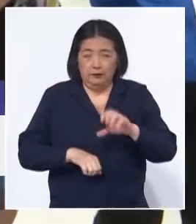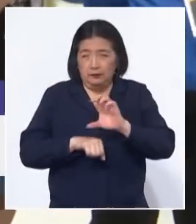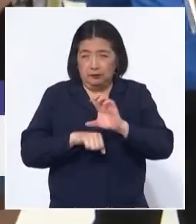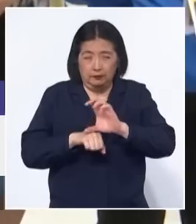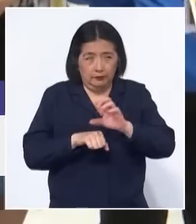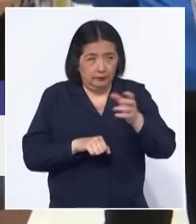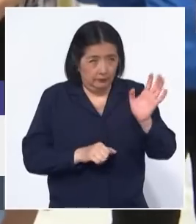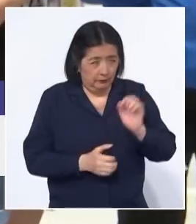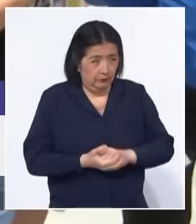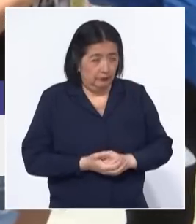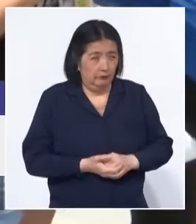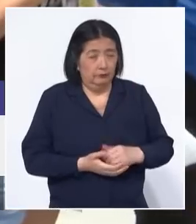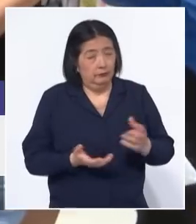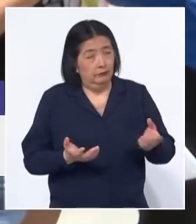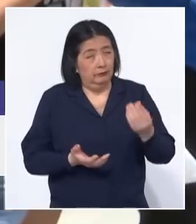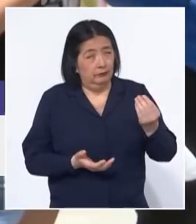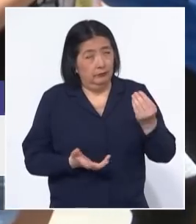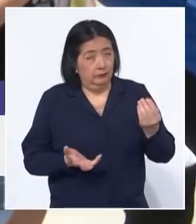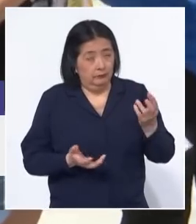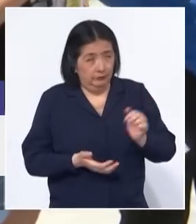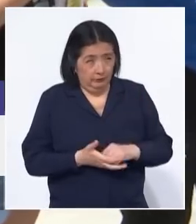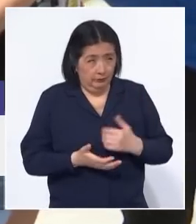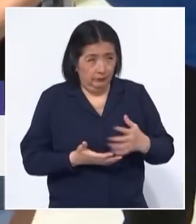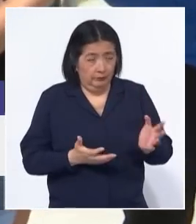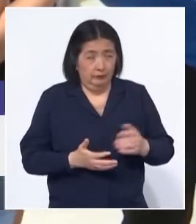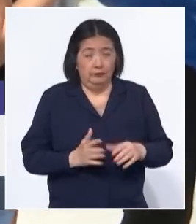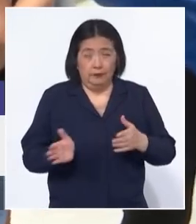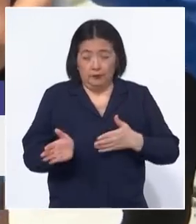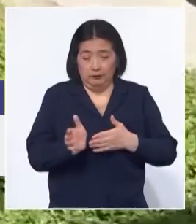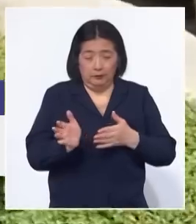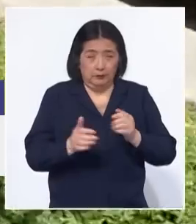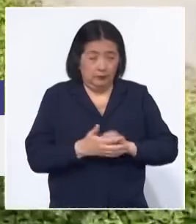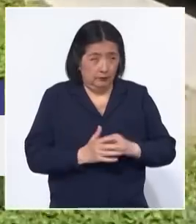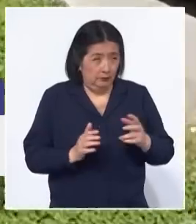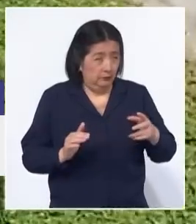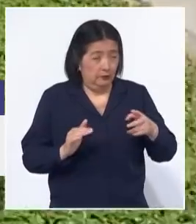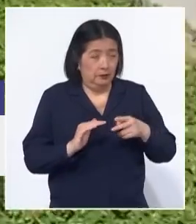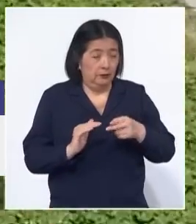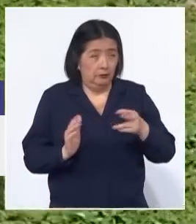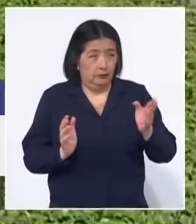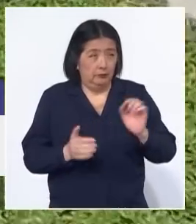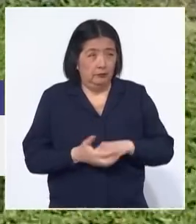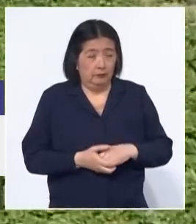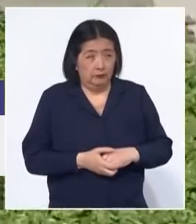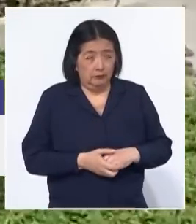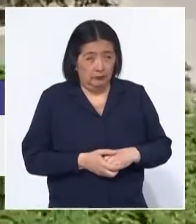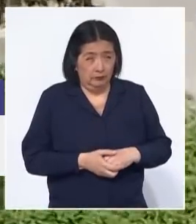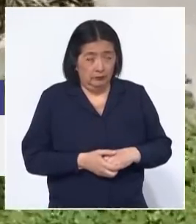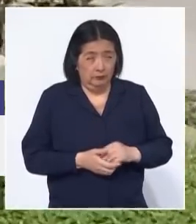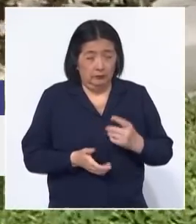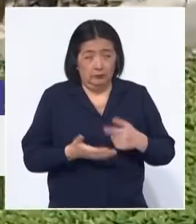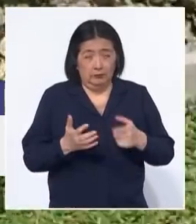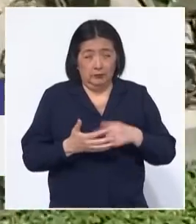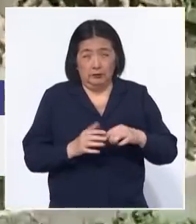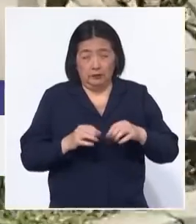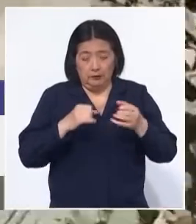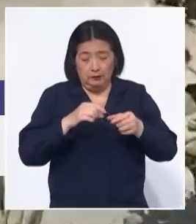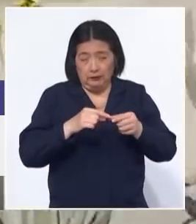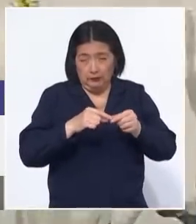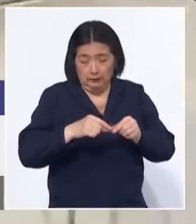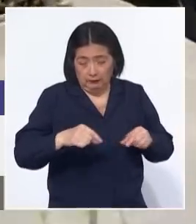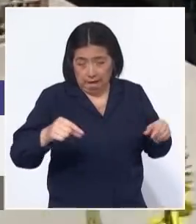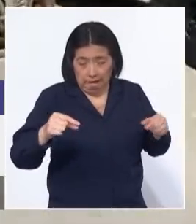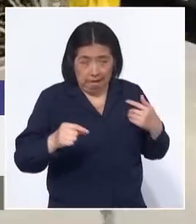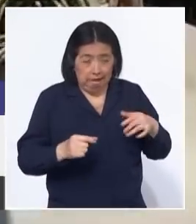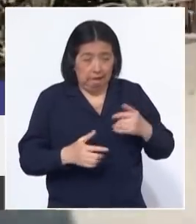por un percance que ha habido con la situación del Metropolitano, y se habría cortado también la vía de fibra óptica.